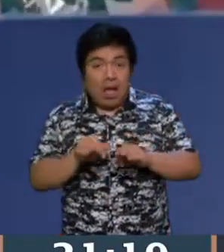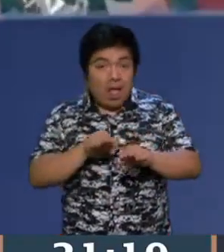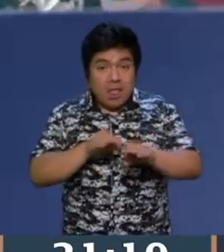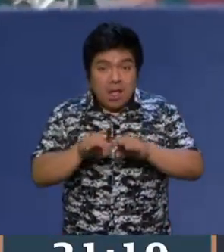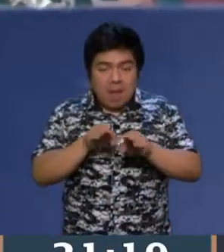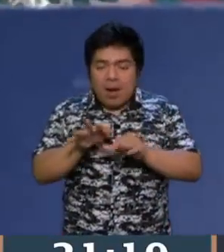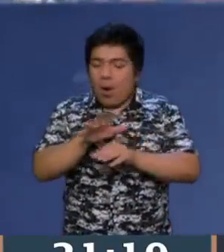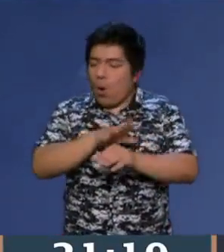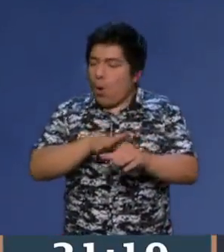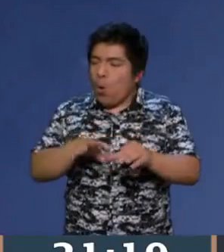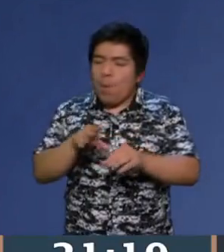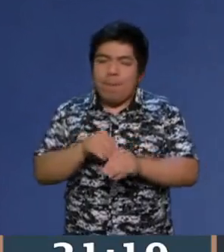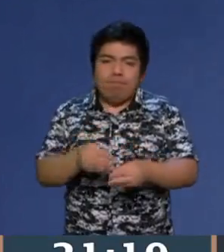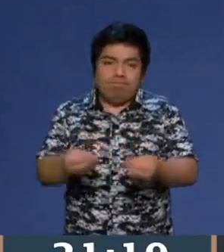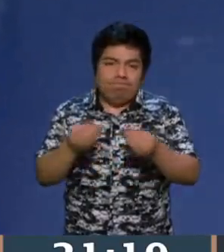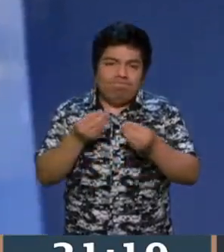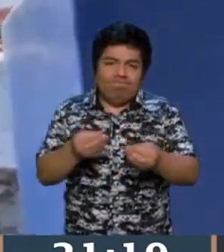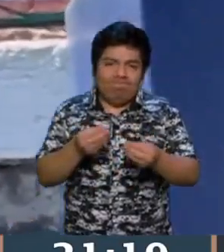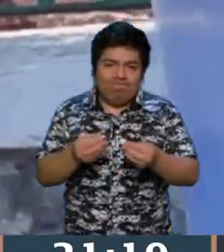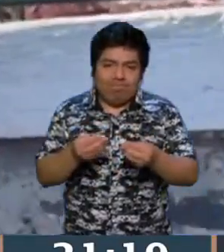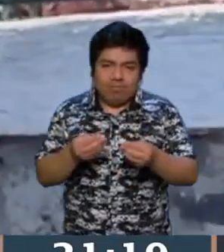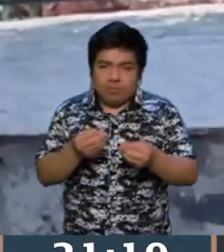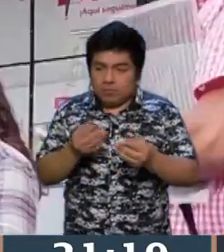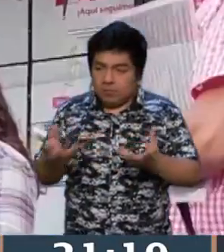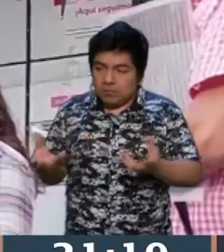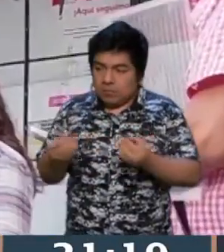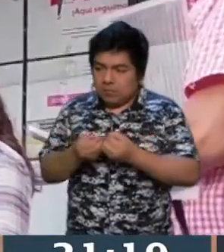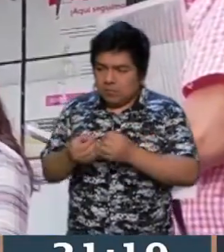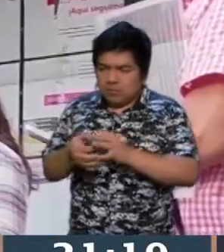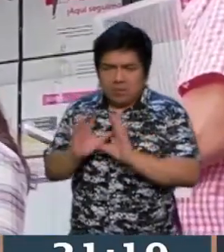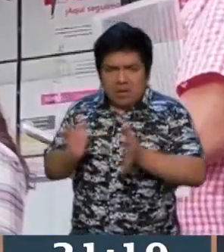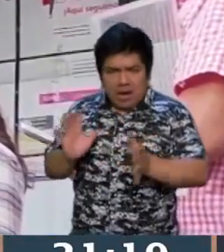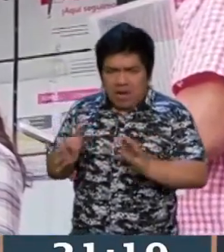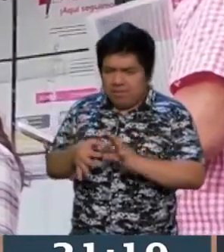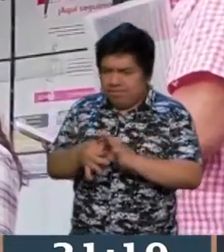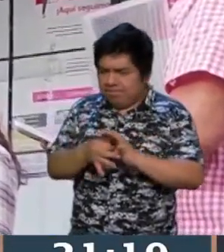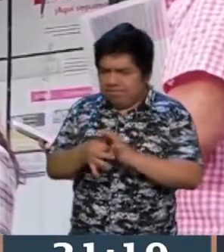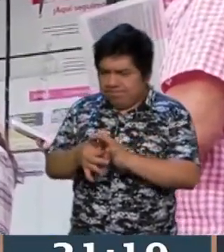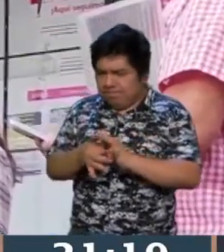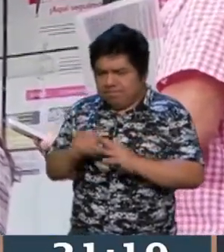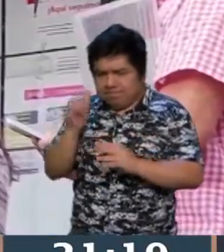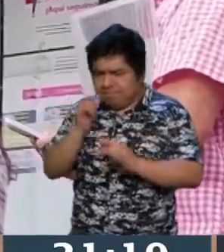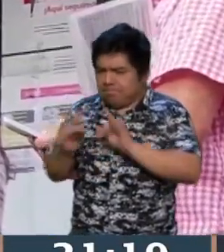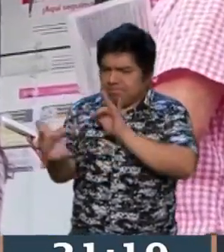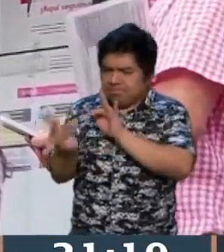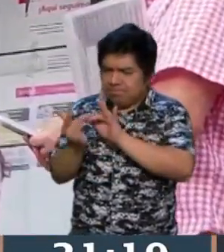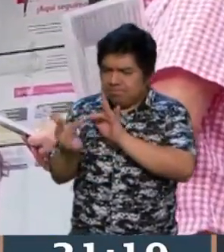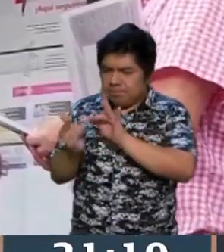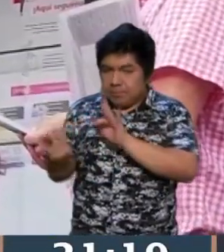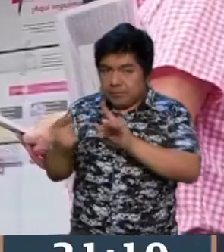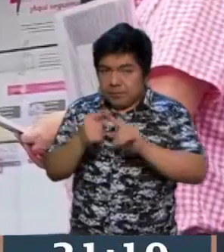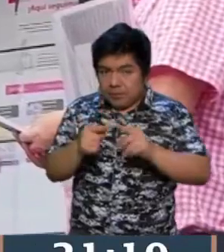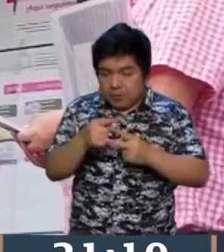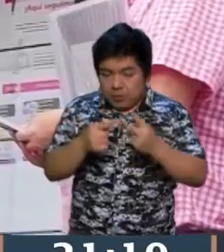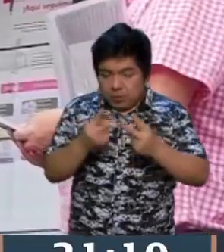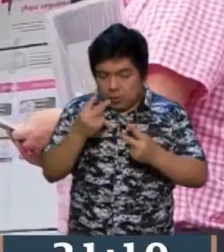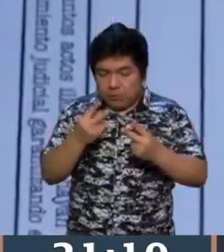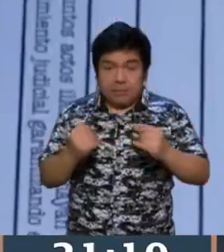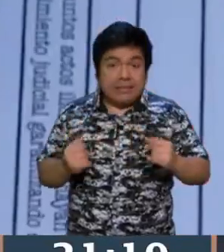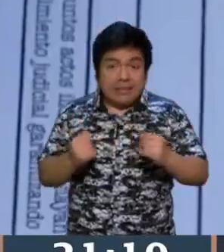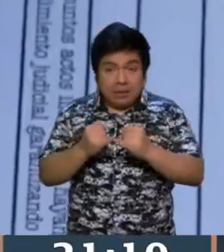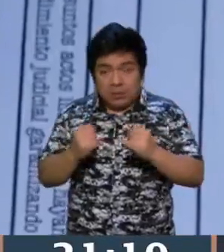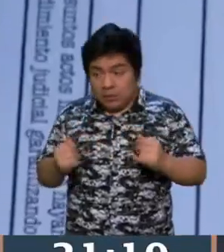apoyo completo donde estaremos en coordinación permanentemente con los institutos